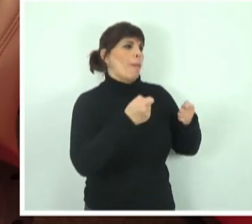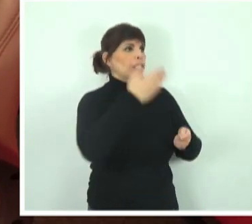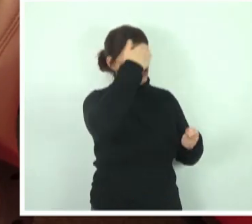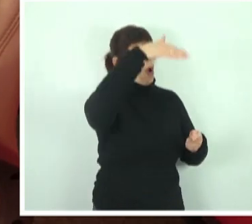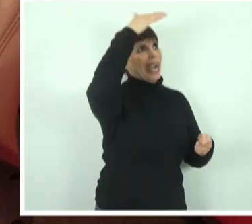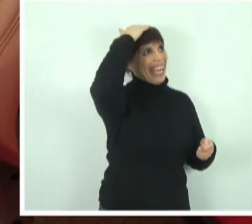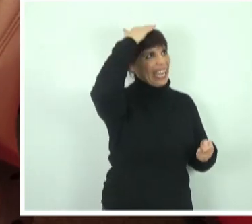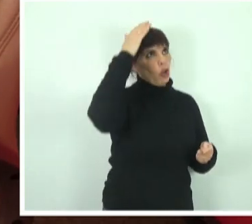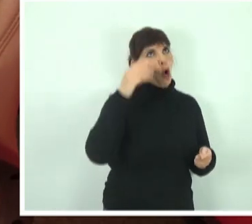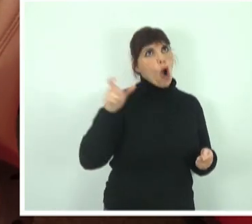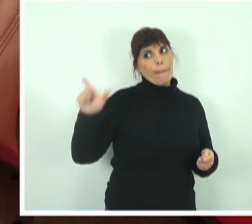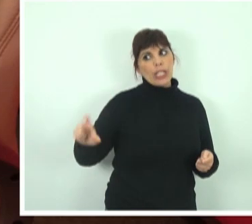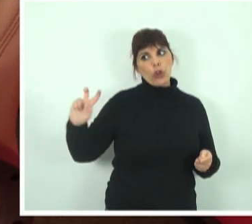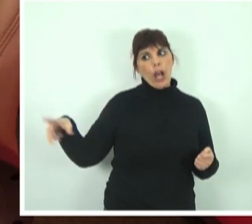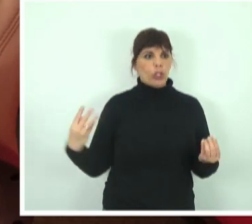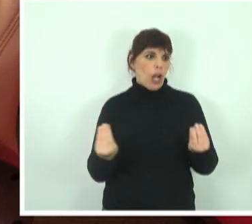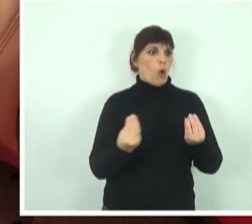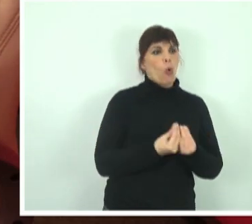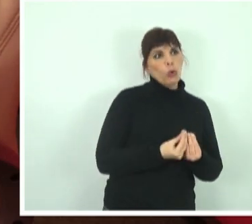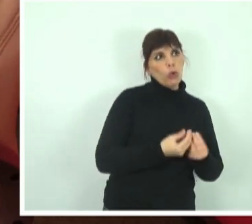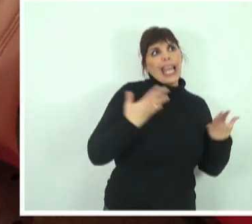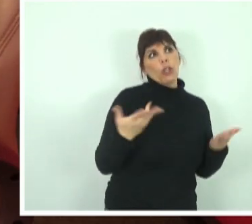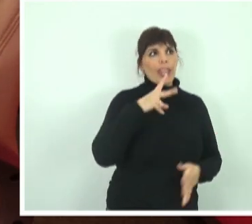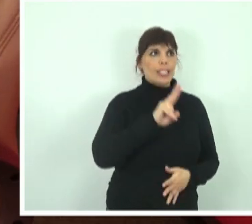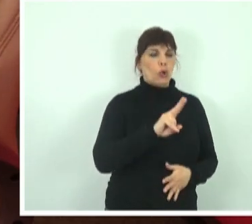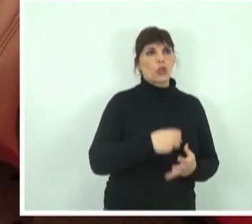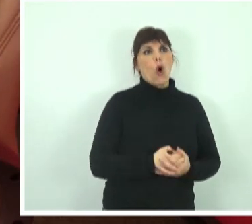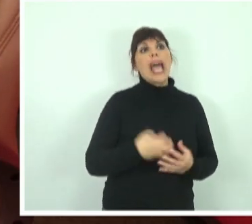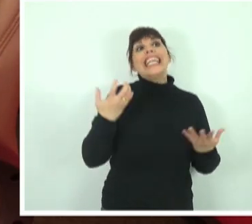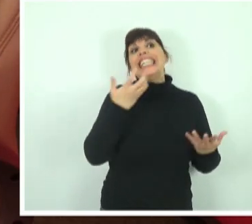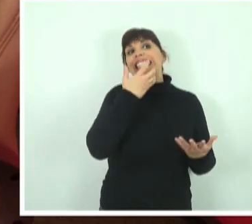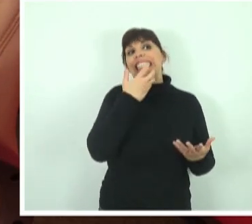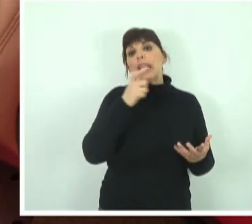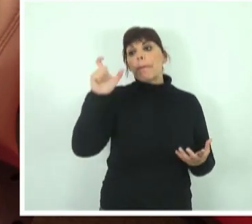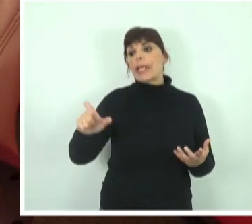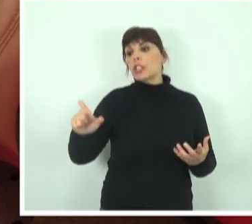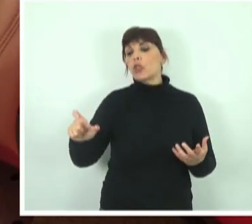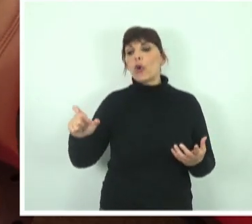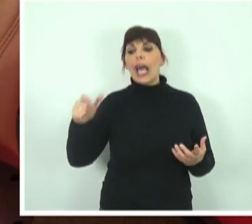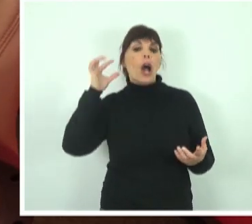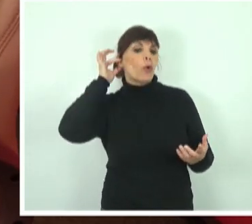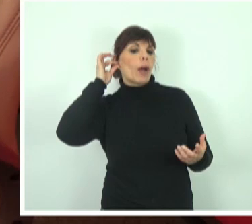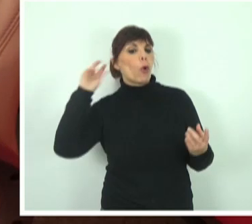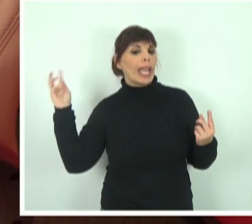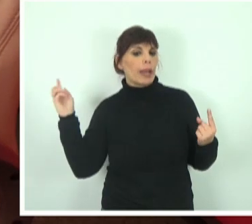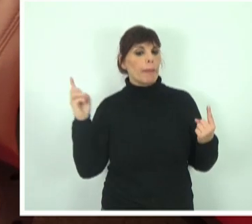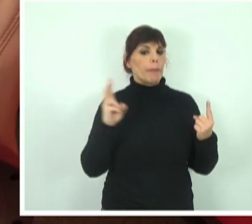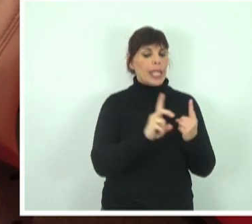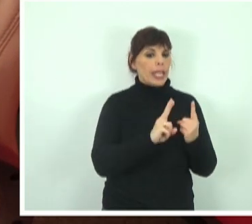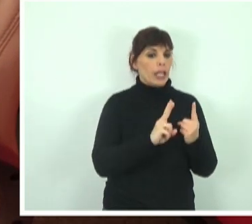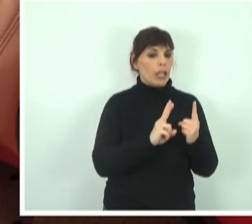ya somos dos. Y si viene otra persona, otra mujer, una mujer, por ejemplo, con